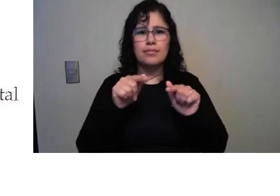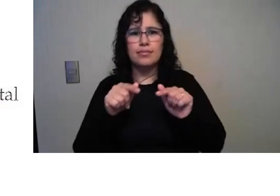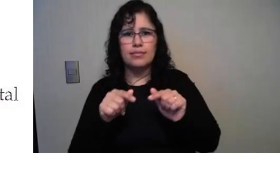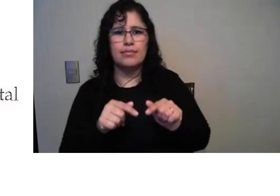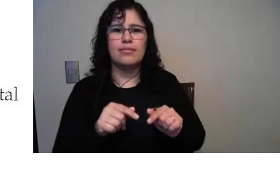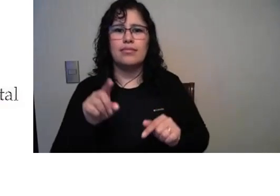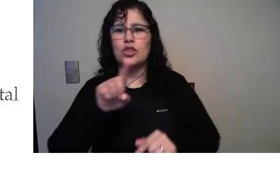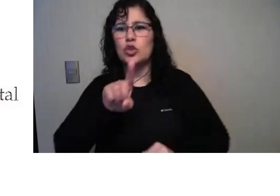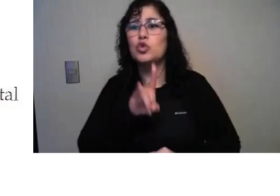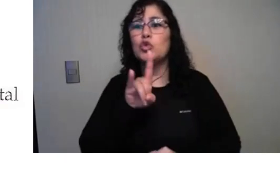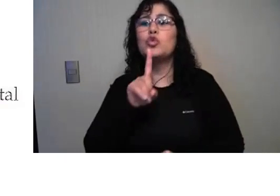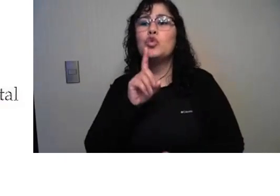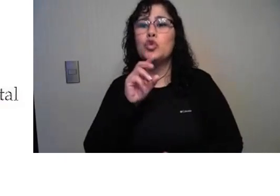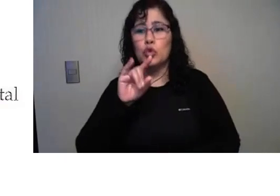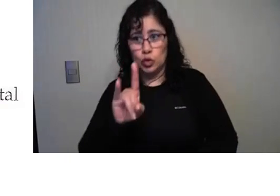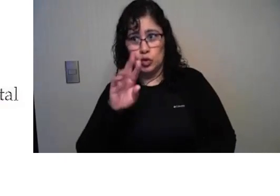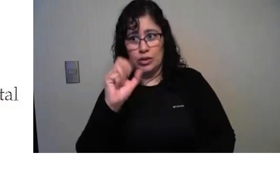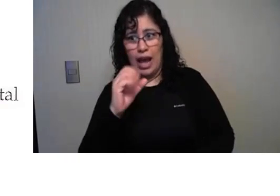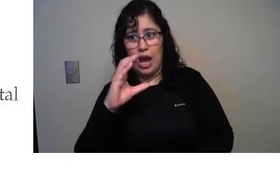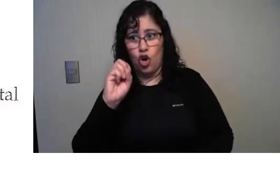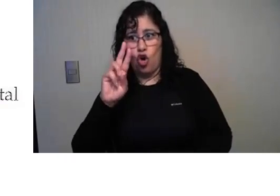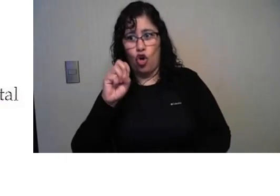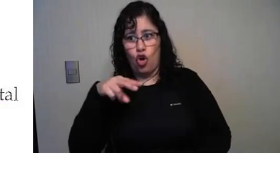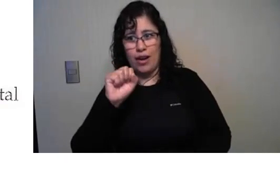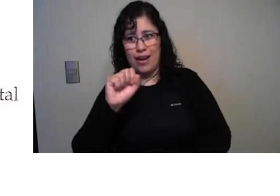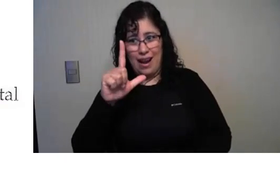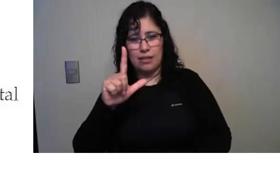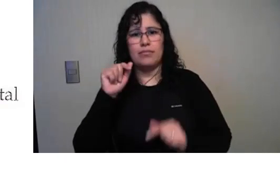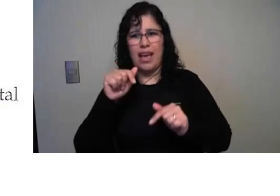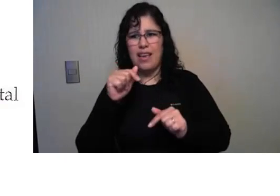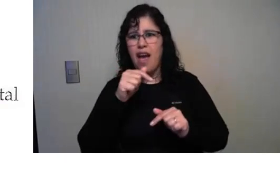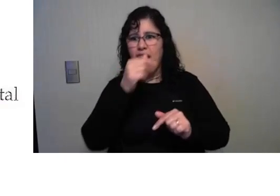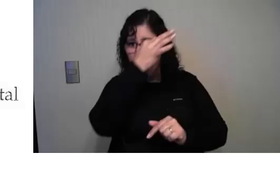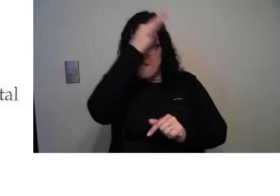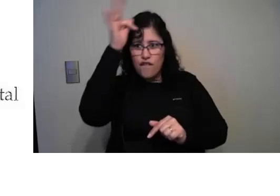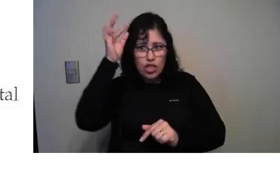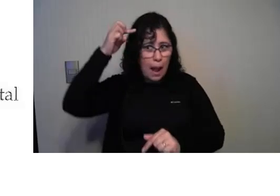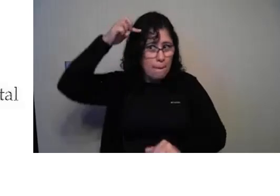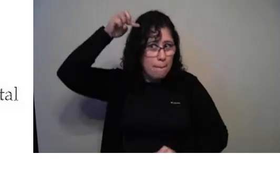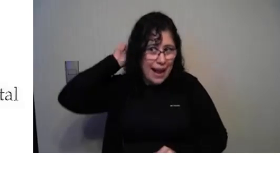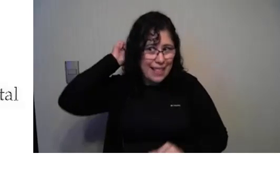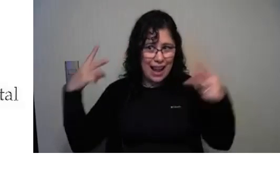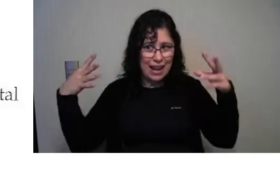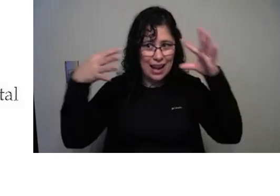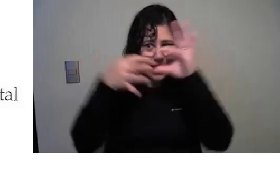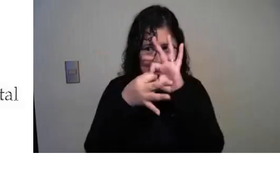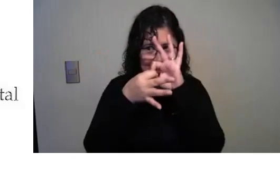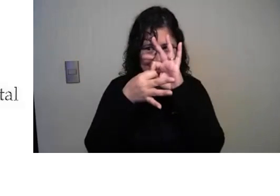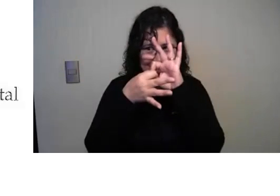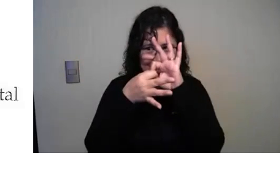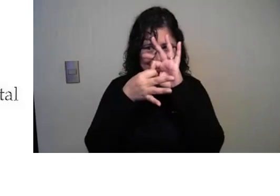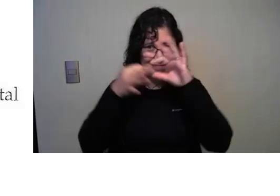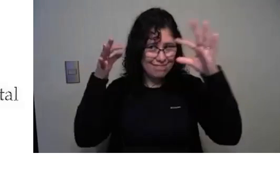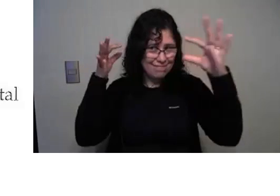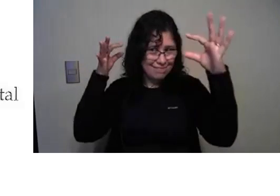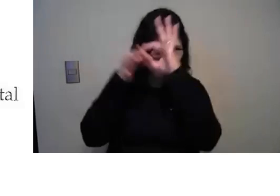La sutura coronal es la que une los huesos parietales con el hueso frontal. Y todos los cortes que van hacia adelante o hacia atrás van a ser